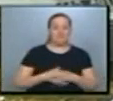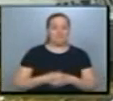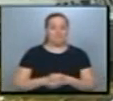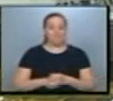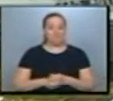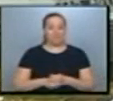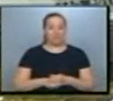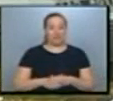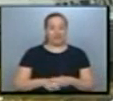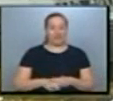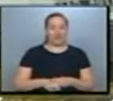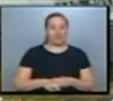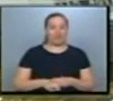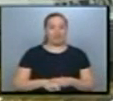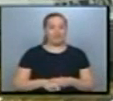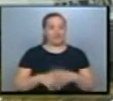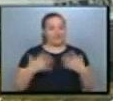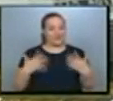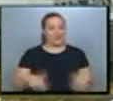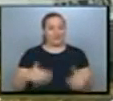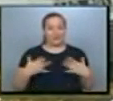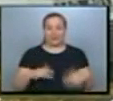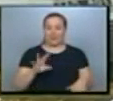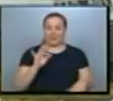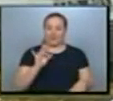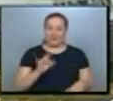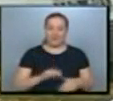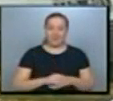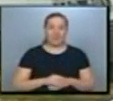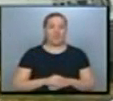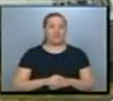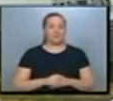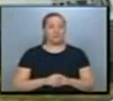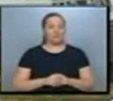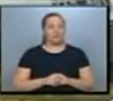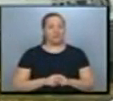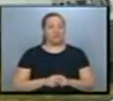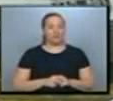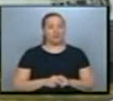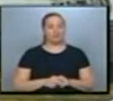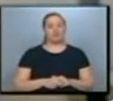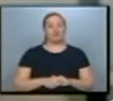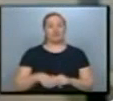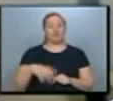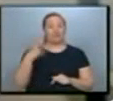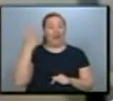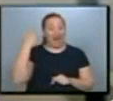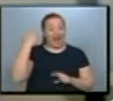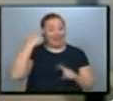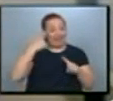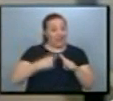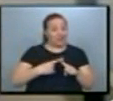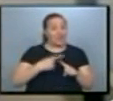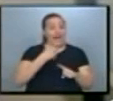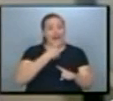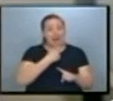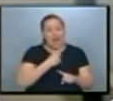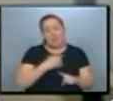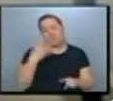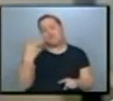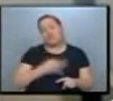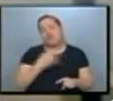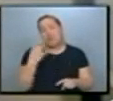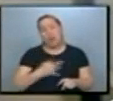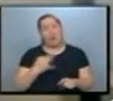todo el ese. Del. Ay, ay, ay, qué complicado de los jugadores. El paso que había tenido anteriormente por Racing había sido espectacular, sí. ¿No? Jugadorazo,